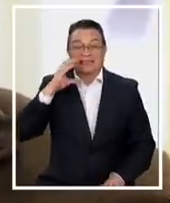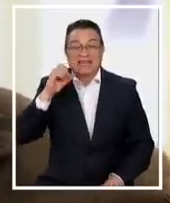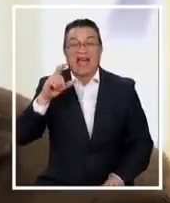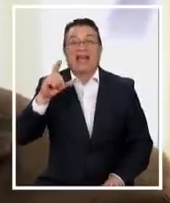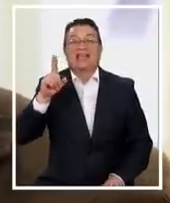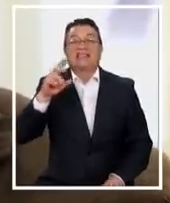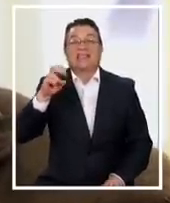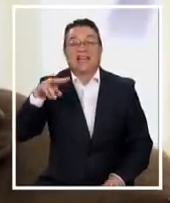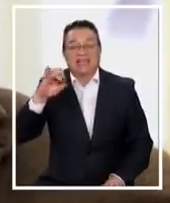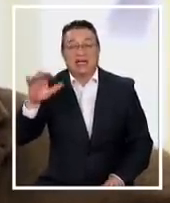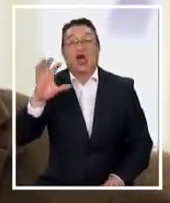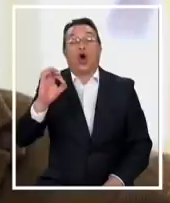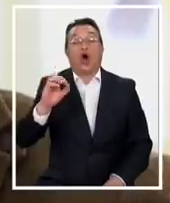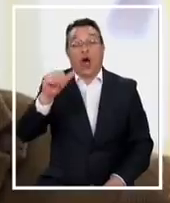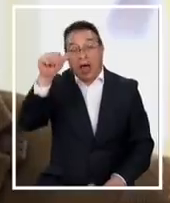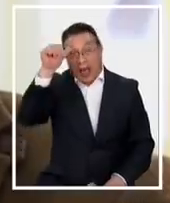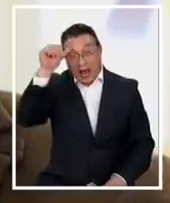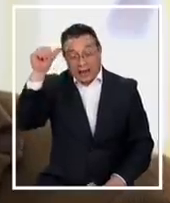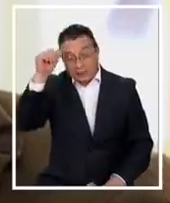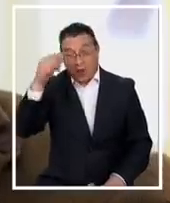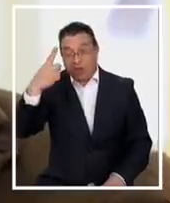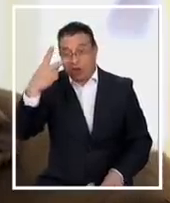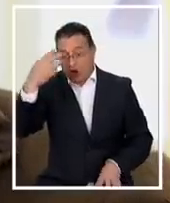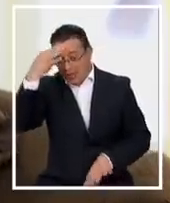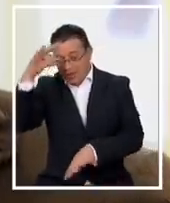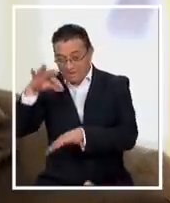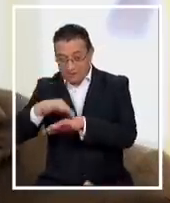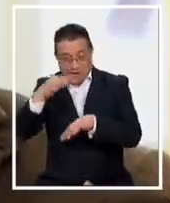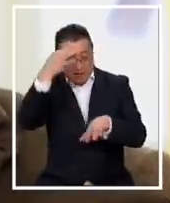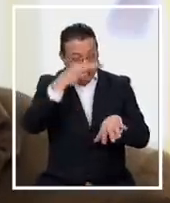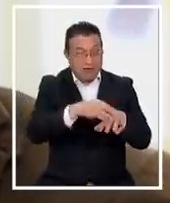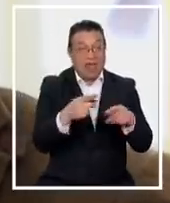como Alzheimer también, como 2 enfermedades distintas,